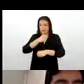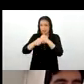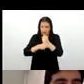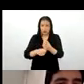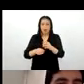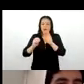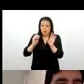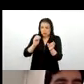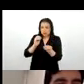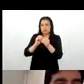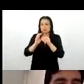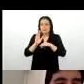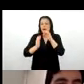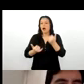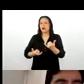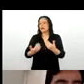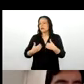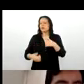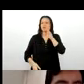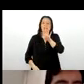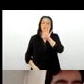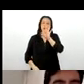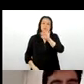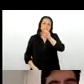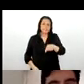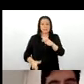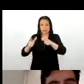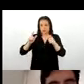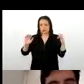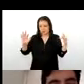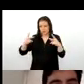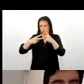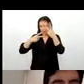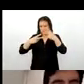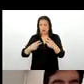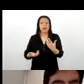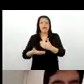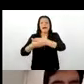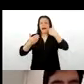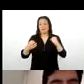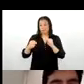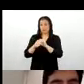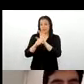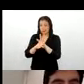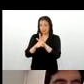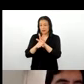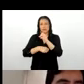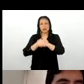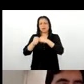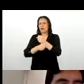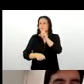incrementando un poco más, 49 mil, y la data estadística antes de la pandemia, año 2019,